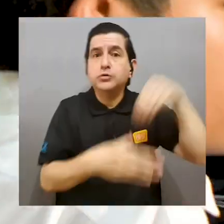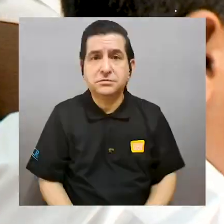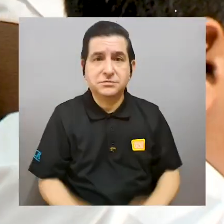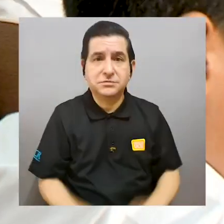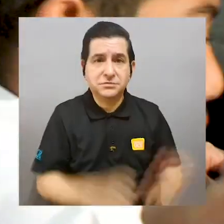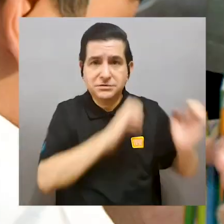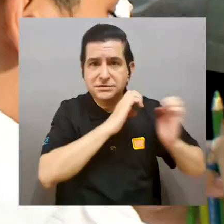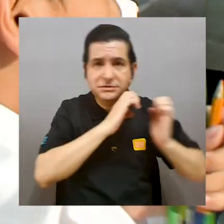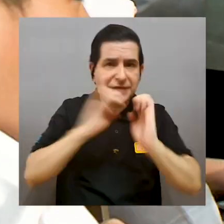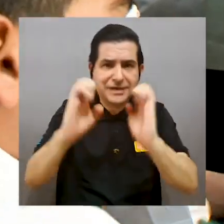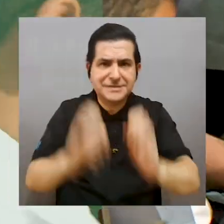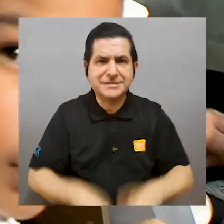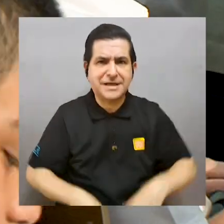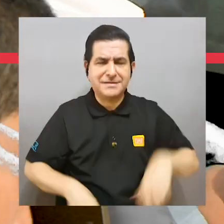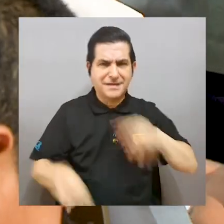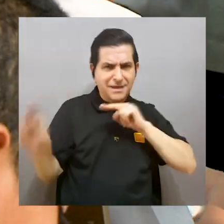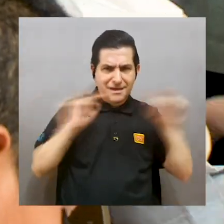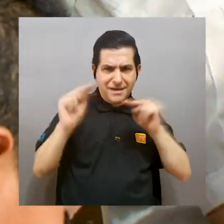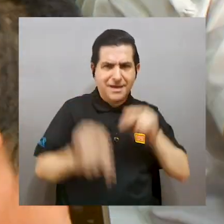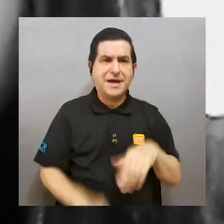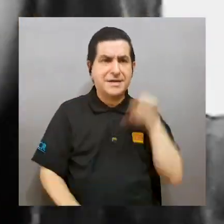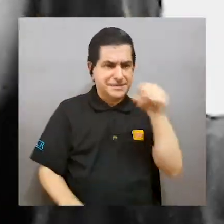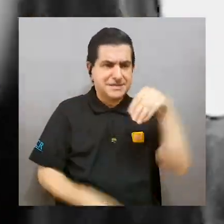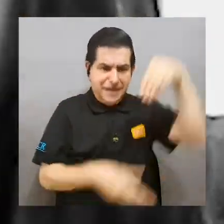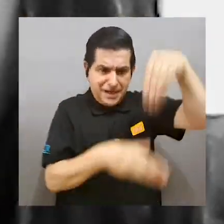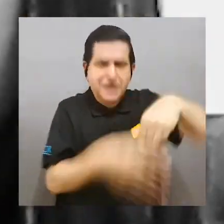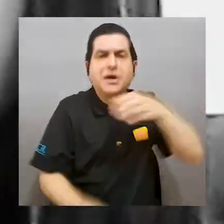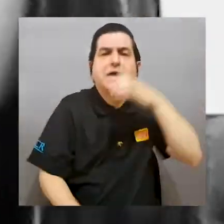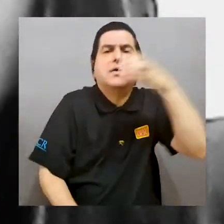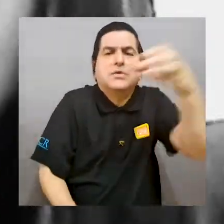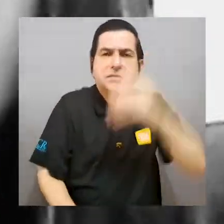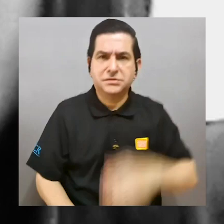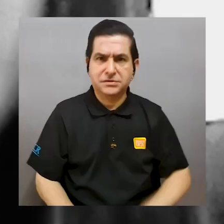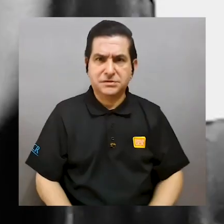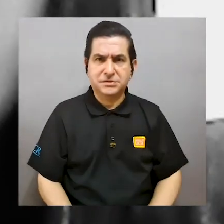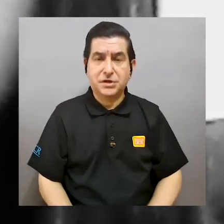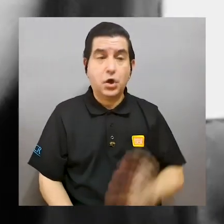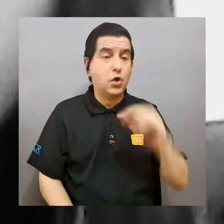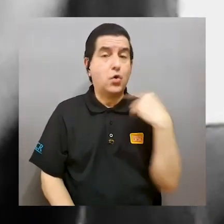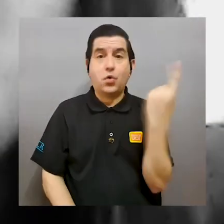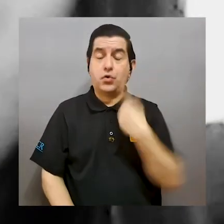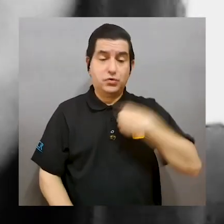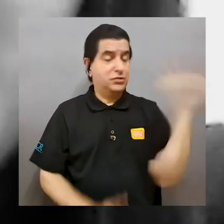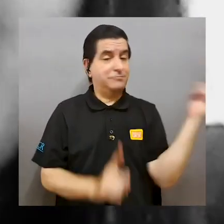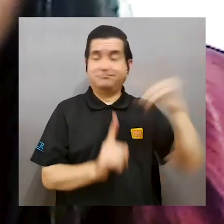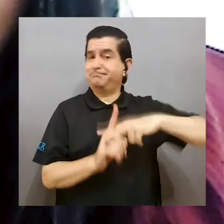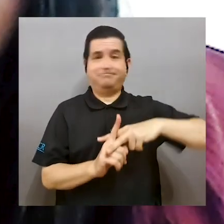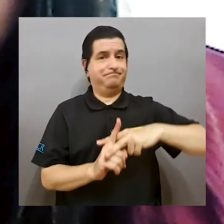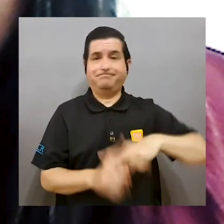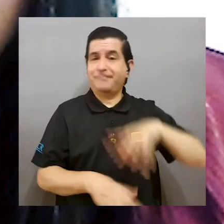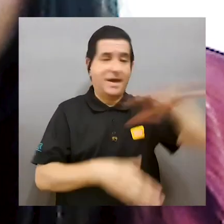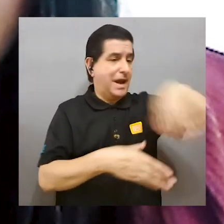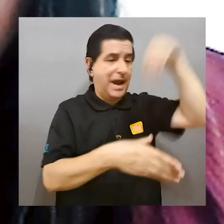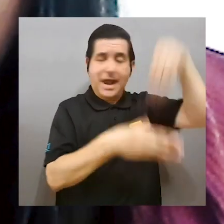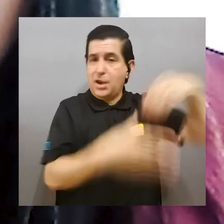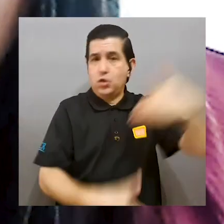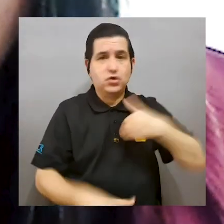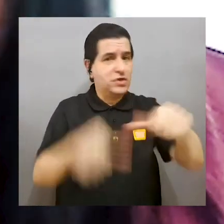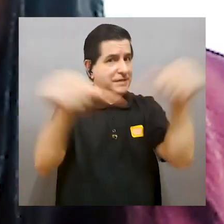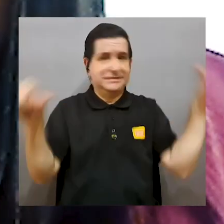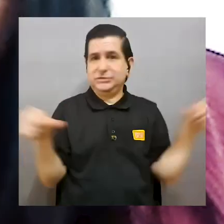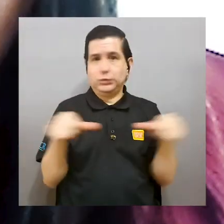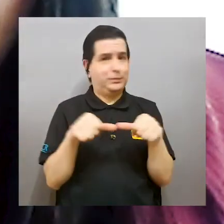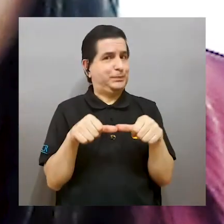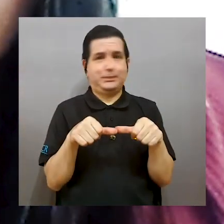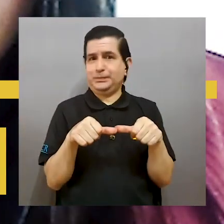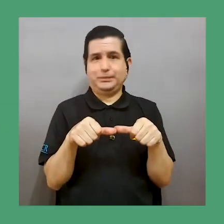ejemplo, las estrategias de mediación que vienen ahí en las plantillas sugeridas, no siempre las puedo aplicar, ¿verdad? Para el contexto que yo tengo en el